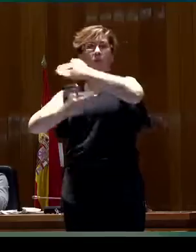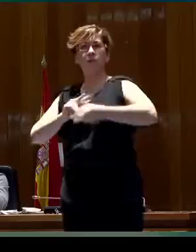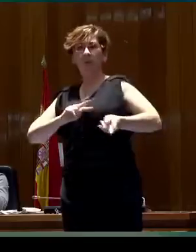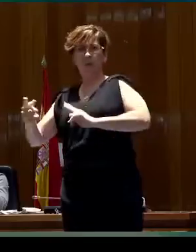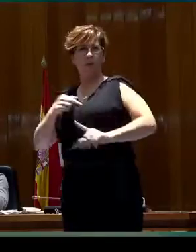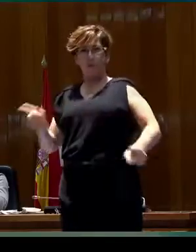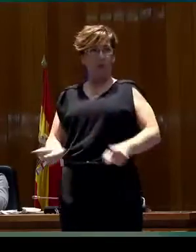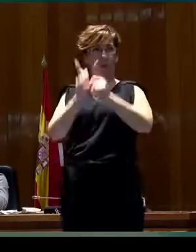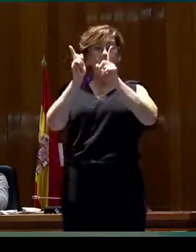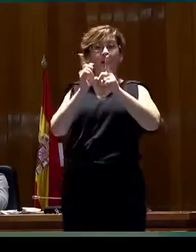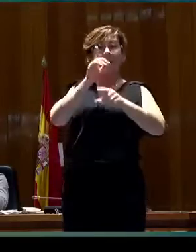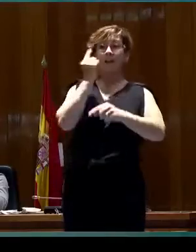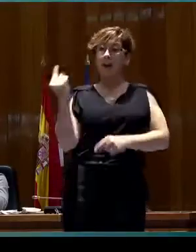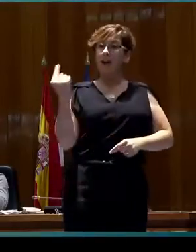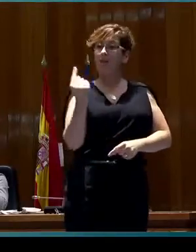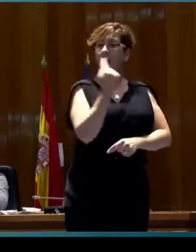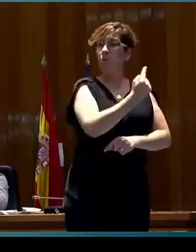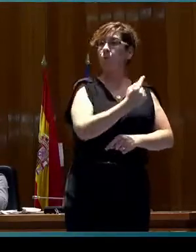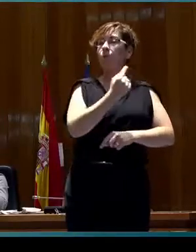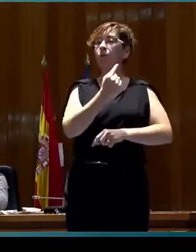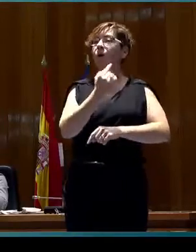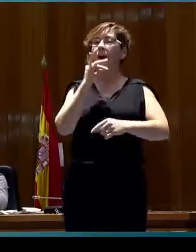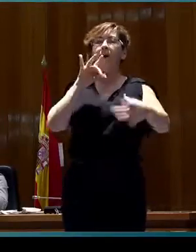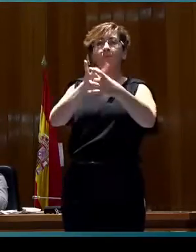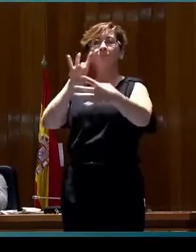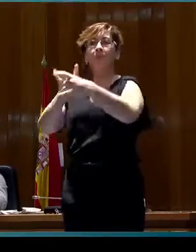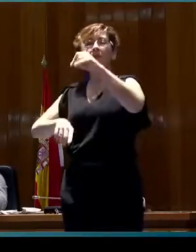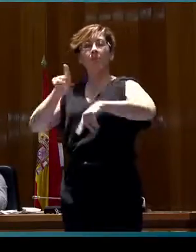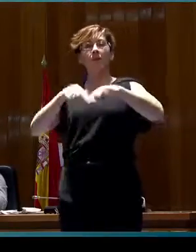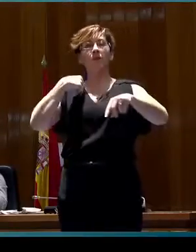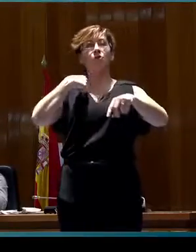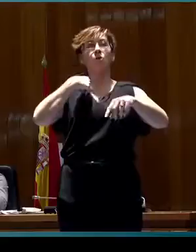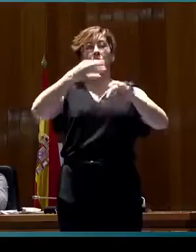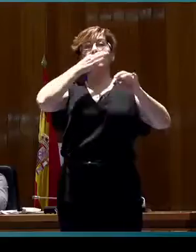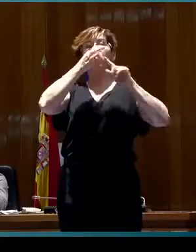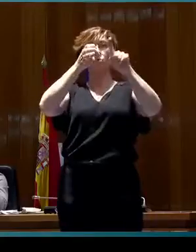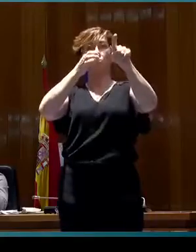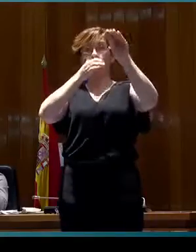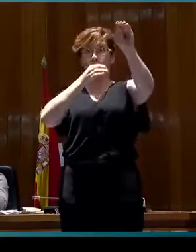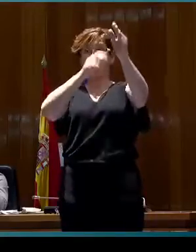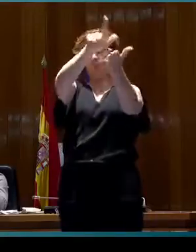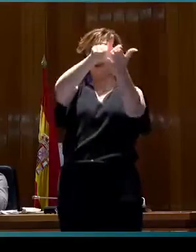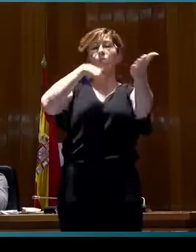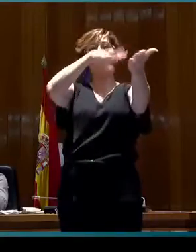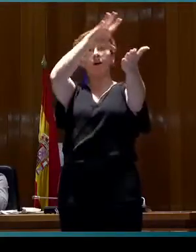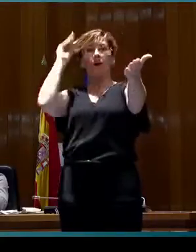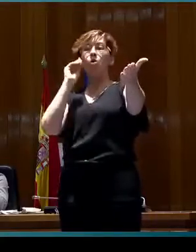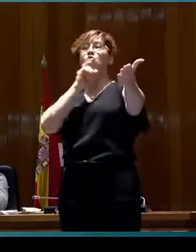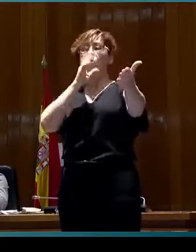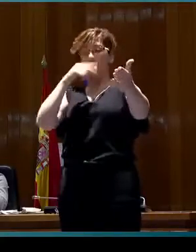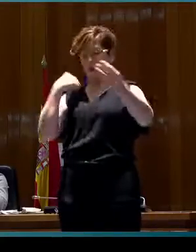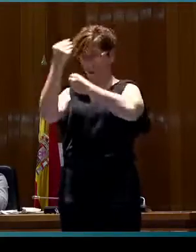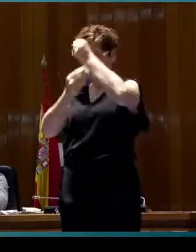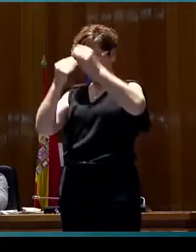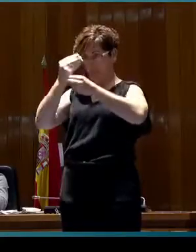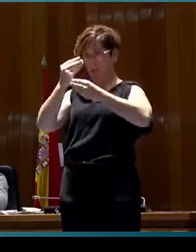un proceso de percepción del discurso en una lengua fuente que pasa, a una organización y producción